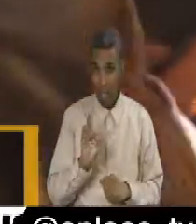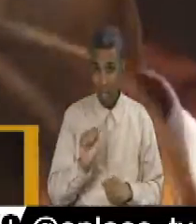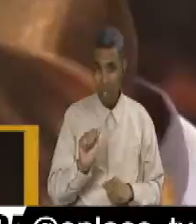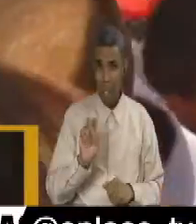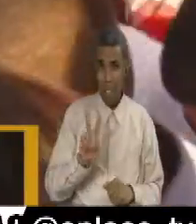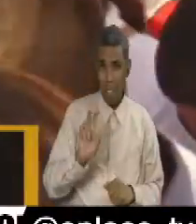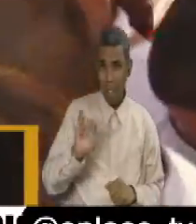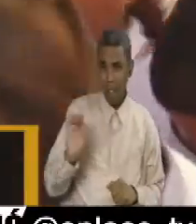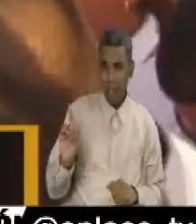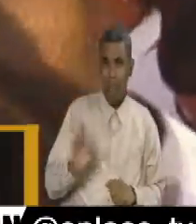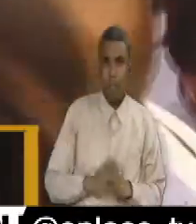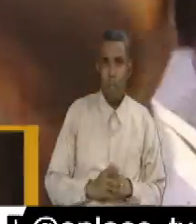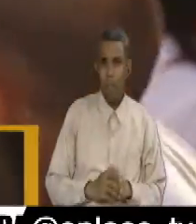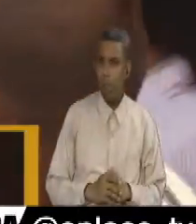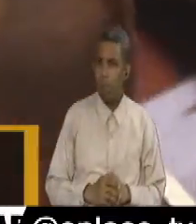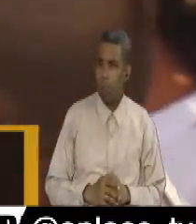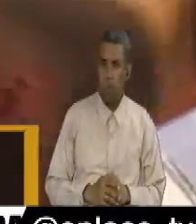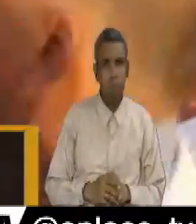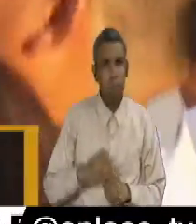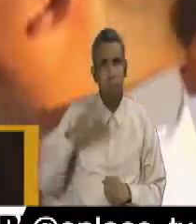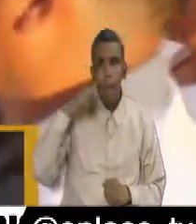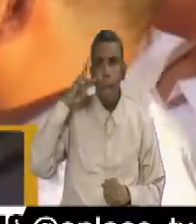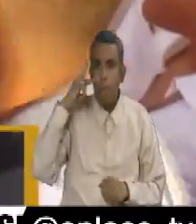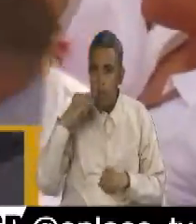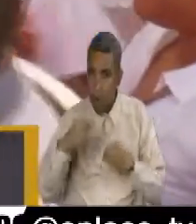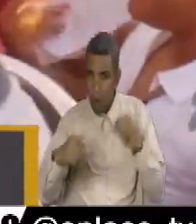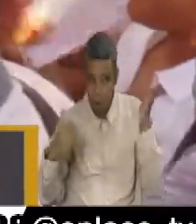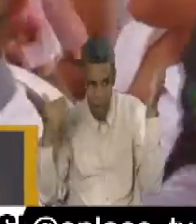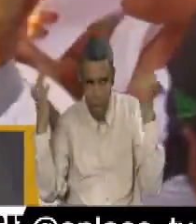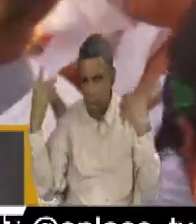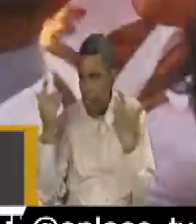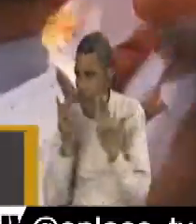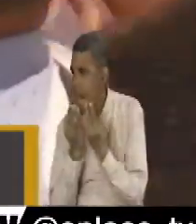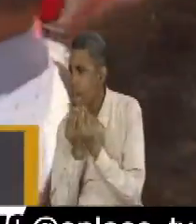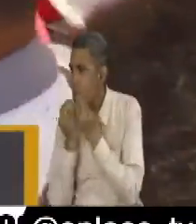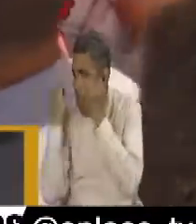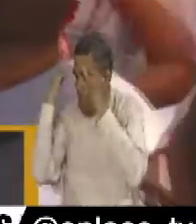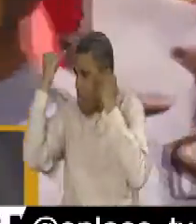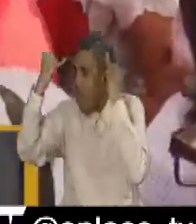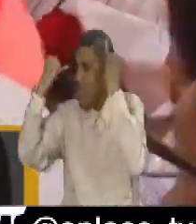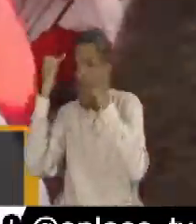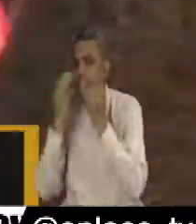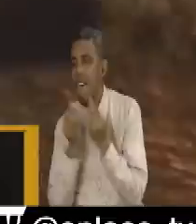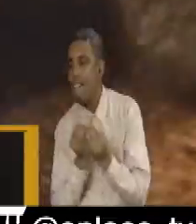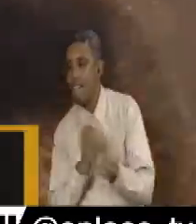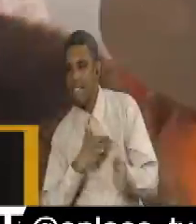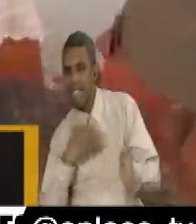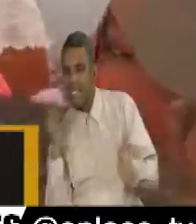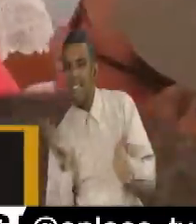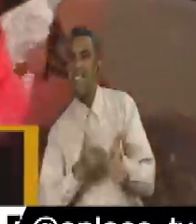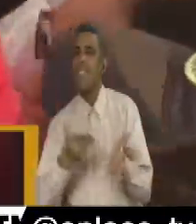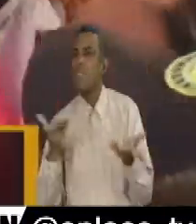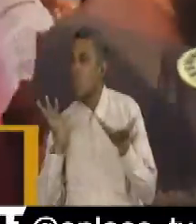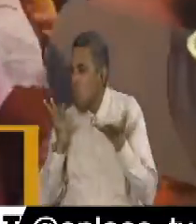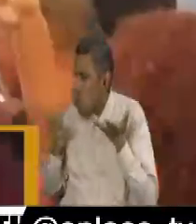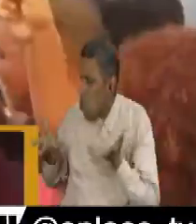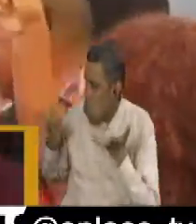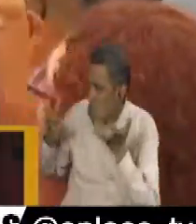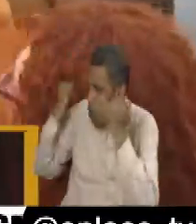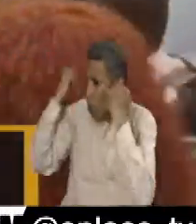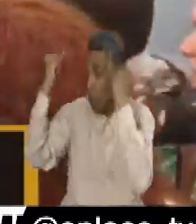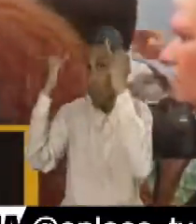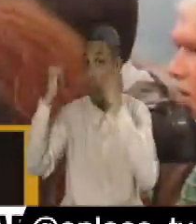de un montaje, y tan montaje ha sido que los testigos hoy están respondiendo ante la justicia colombiana y seguramente serán